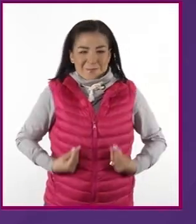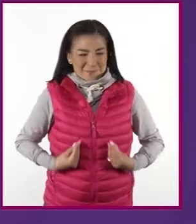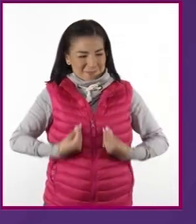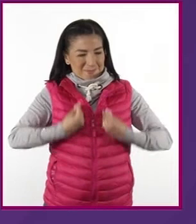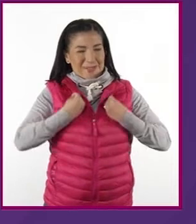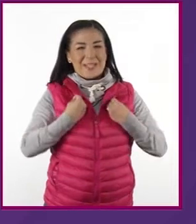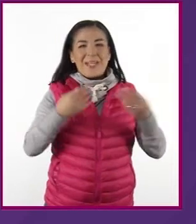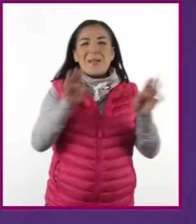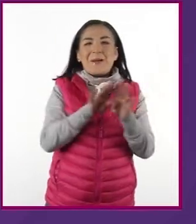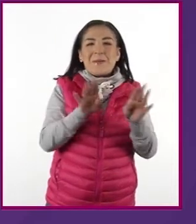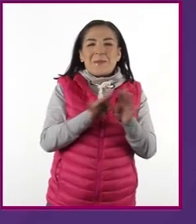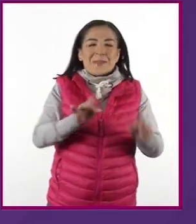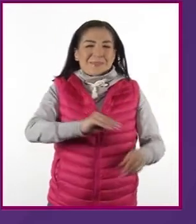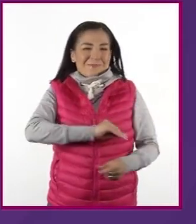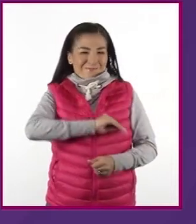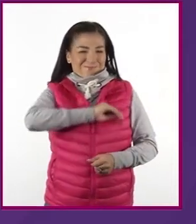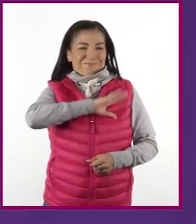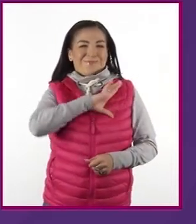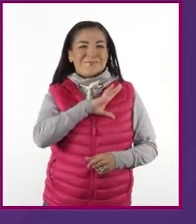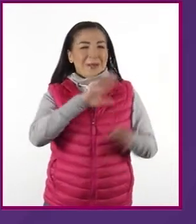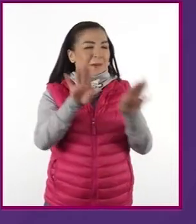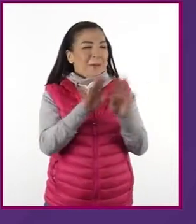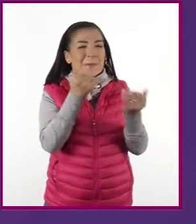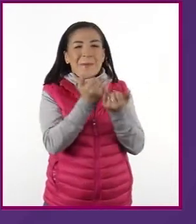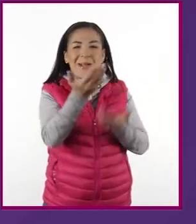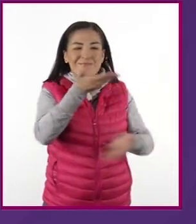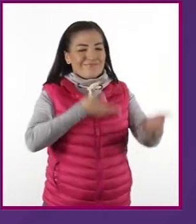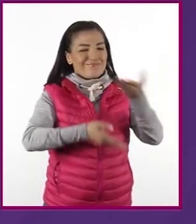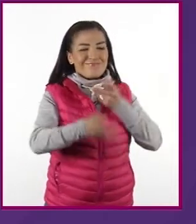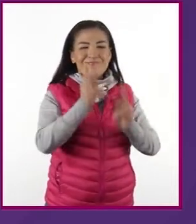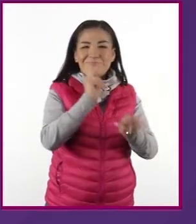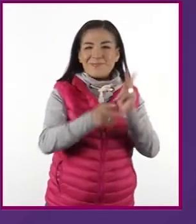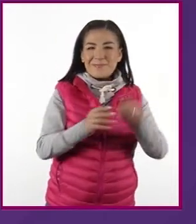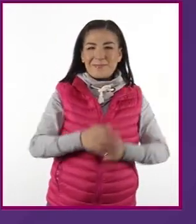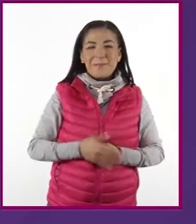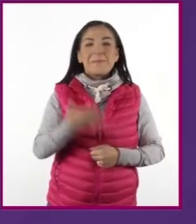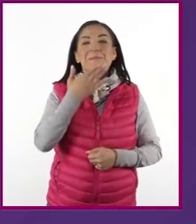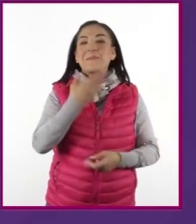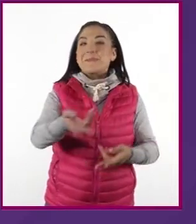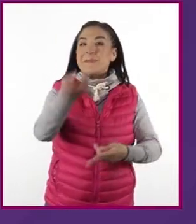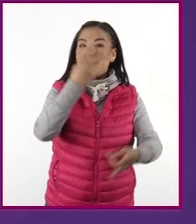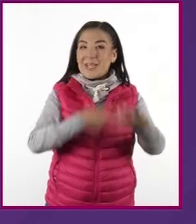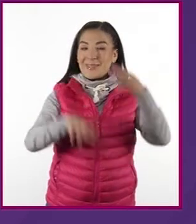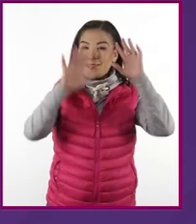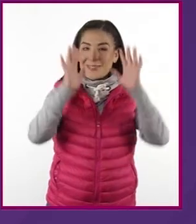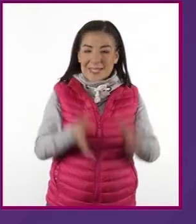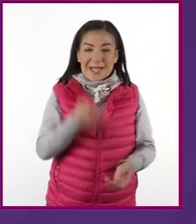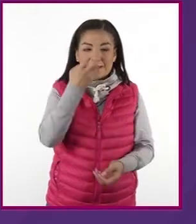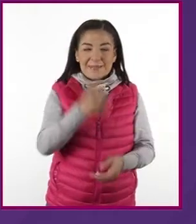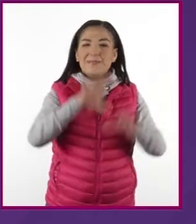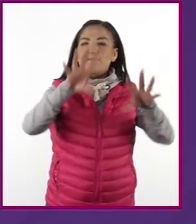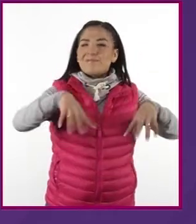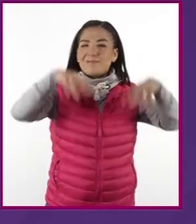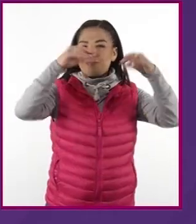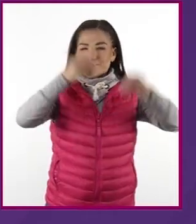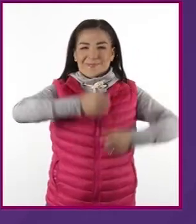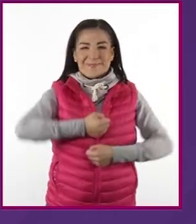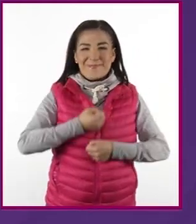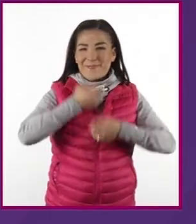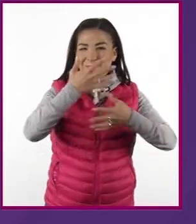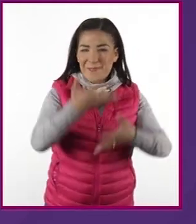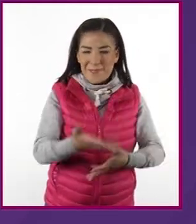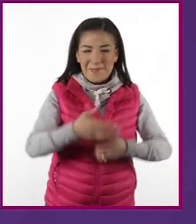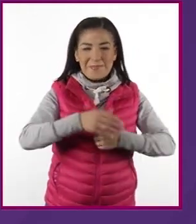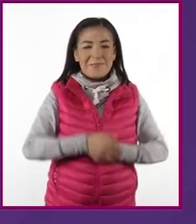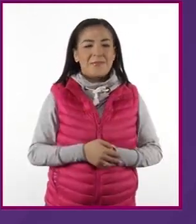con nosotros. Bienvenidos, pues, a este circo poético. Lo único que hace falta